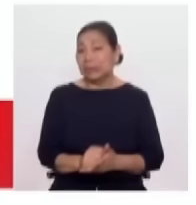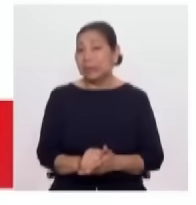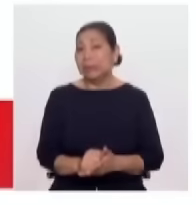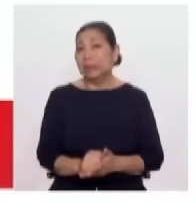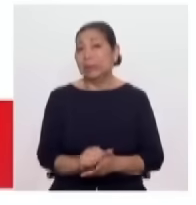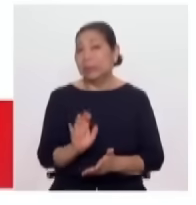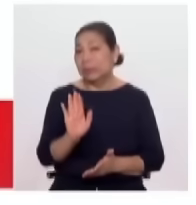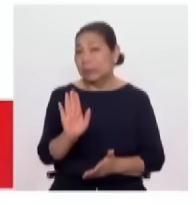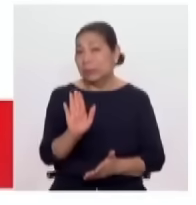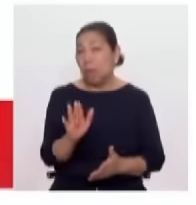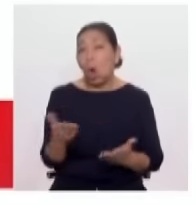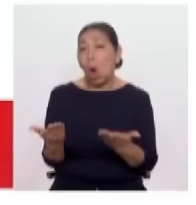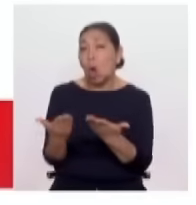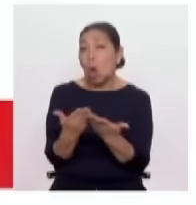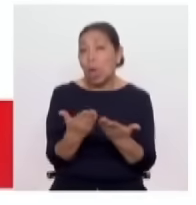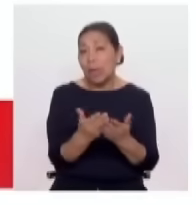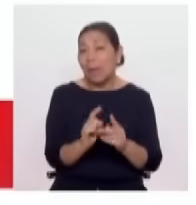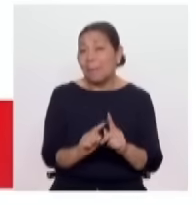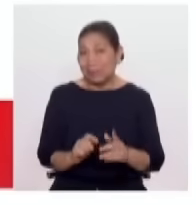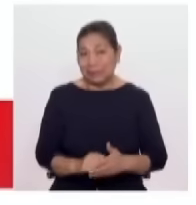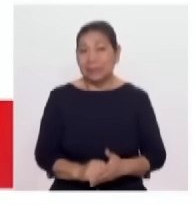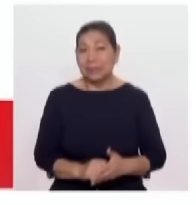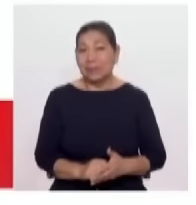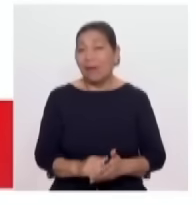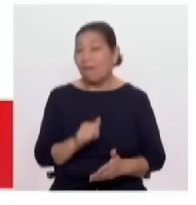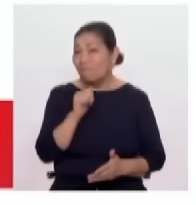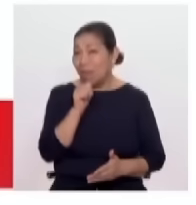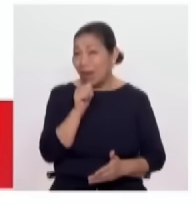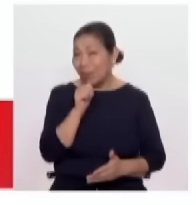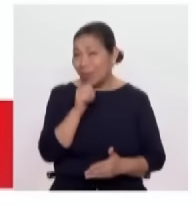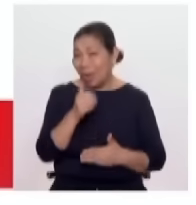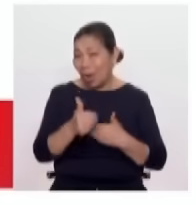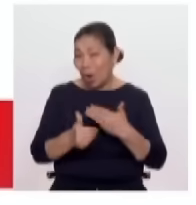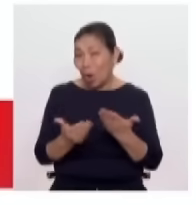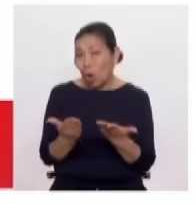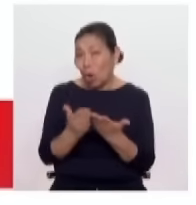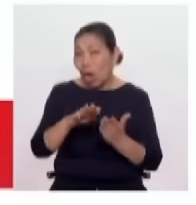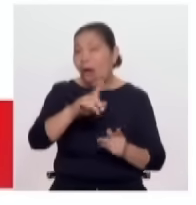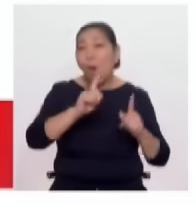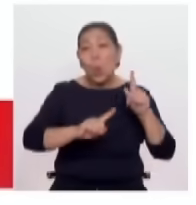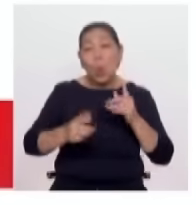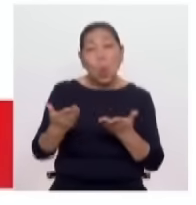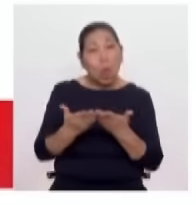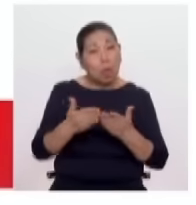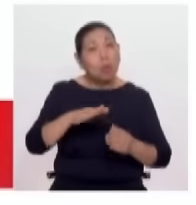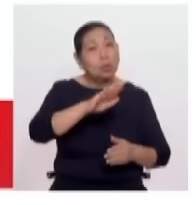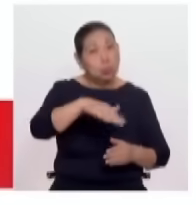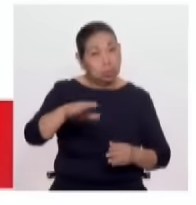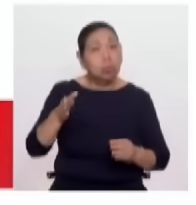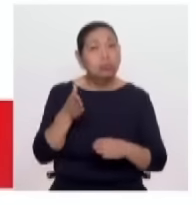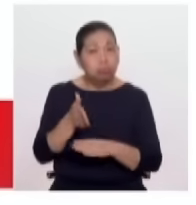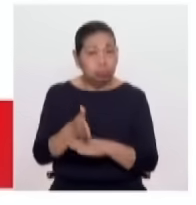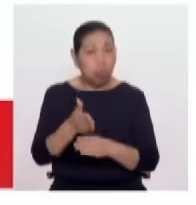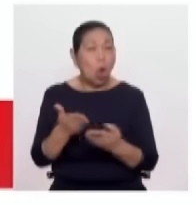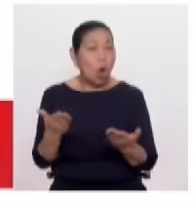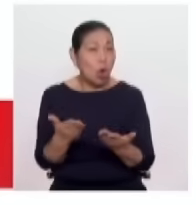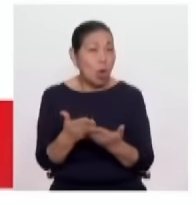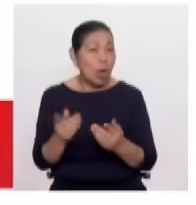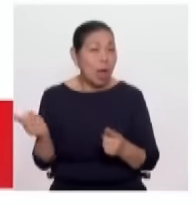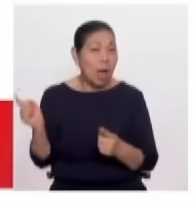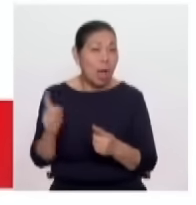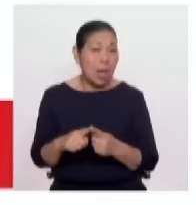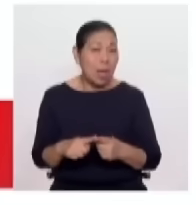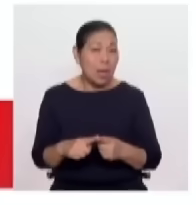a sus colegios, porque recordemos que los escolares todavía permanecen en labores escolares